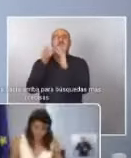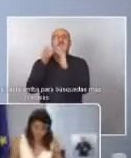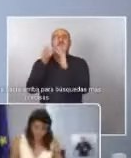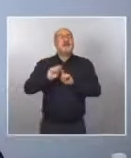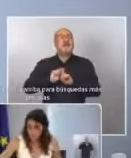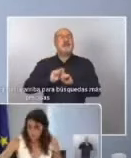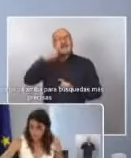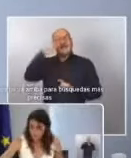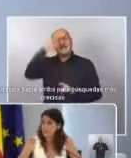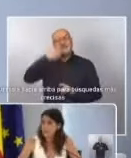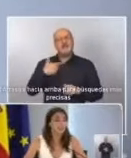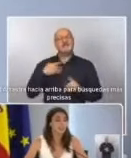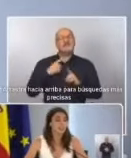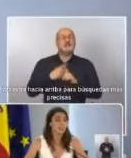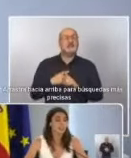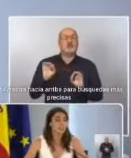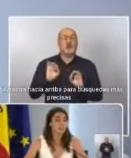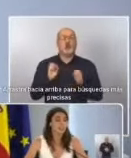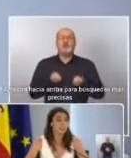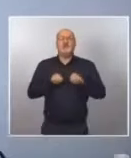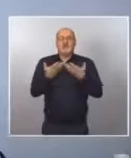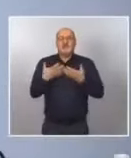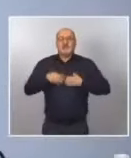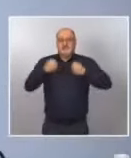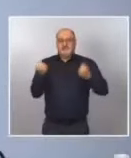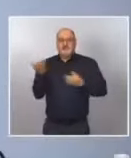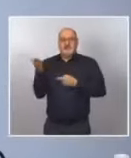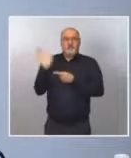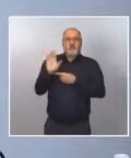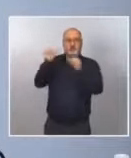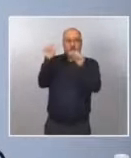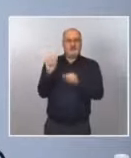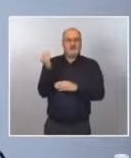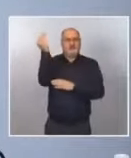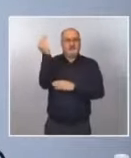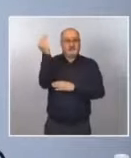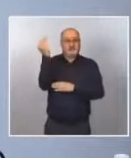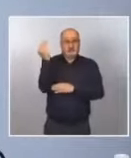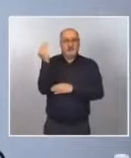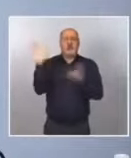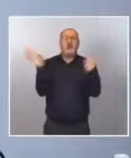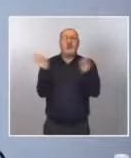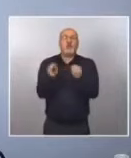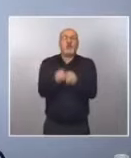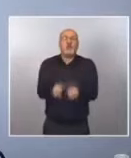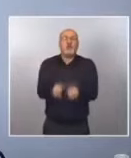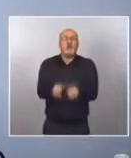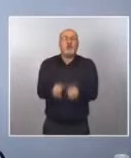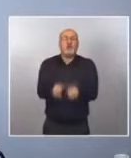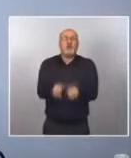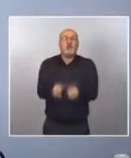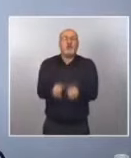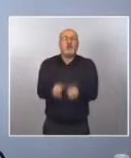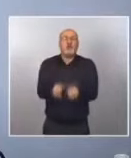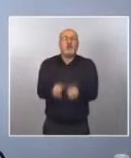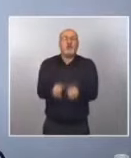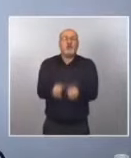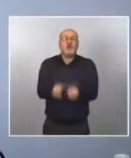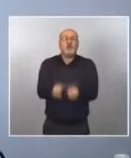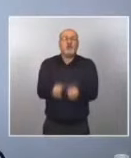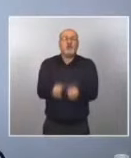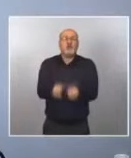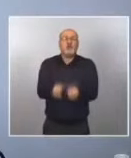las discrimin presión de género concluyo con un mensaje que creo que es En definitiva Ok lo voy a dejar